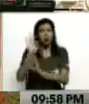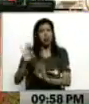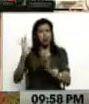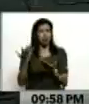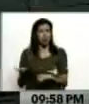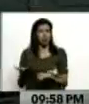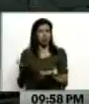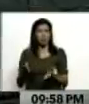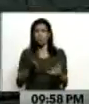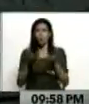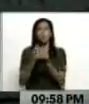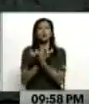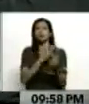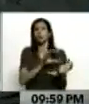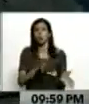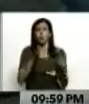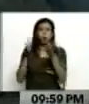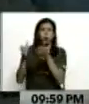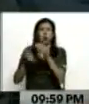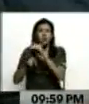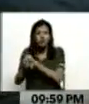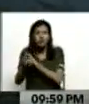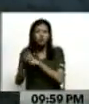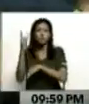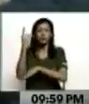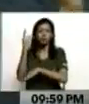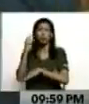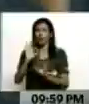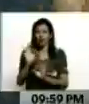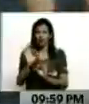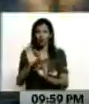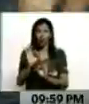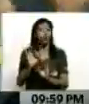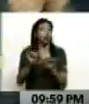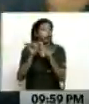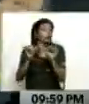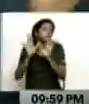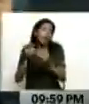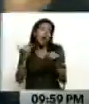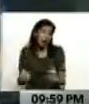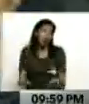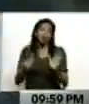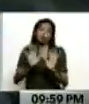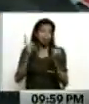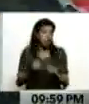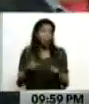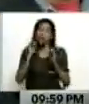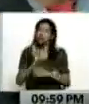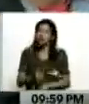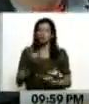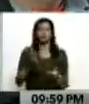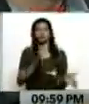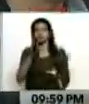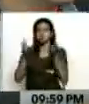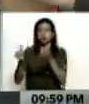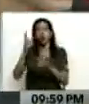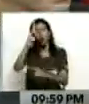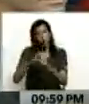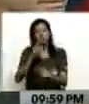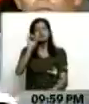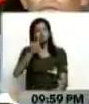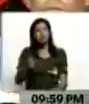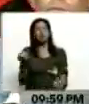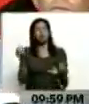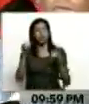vale es ahorita ahorita le tocaba y le toca Fabricio estar ahí y estará por siempre y debemos rendirle